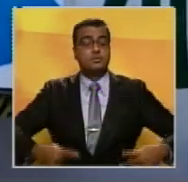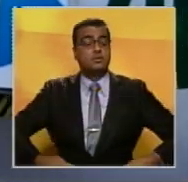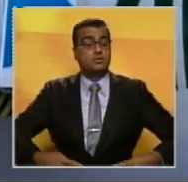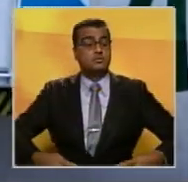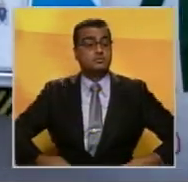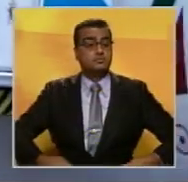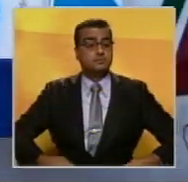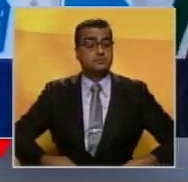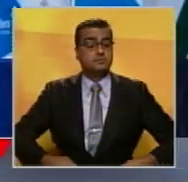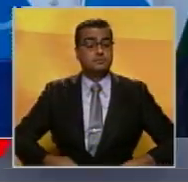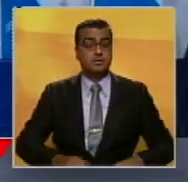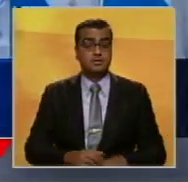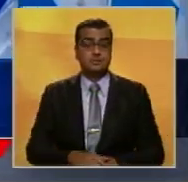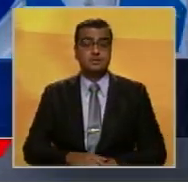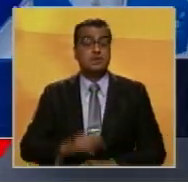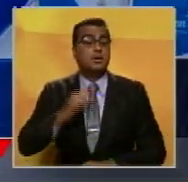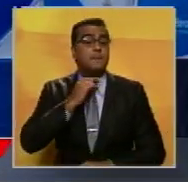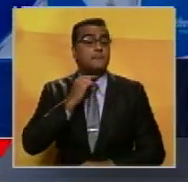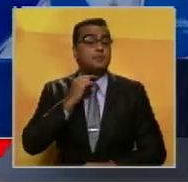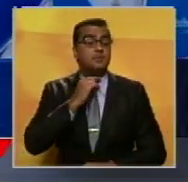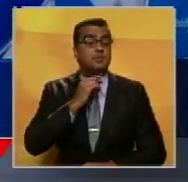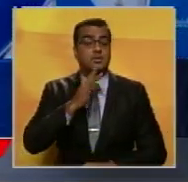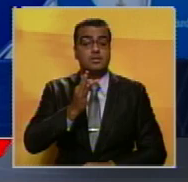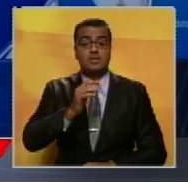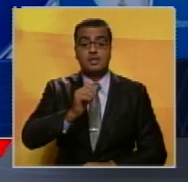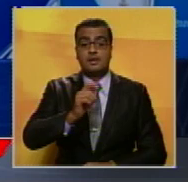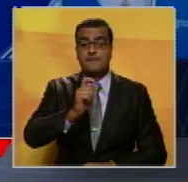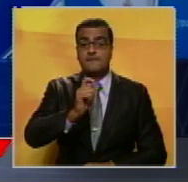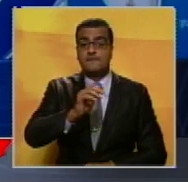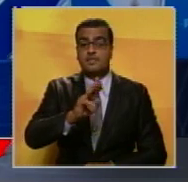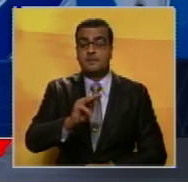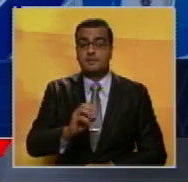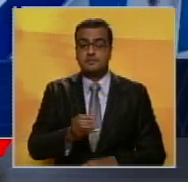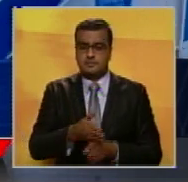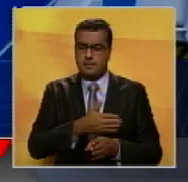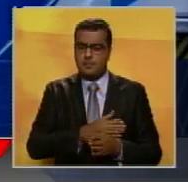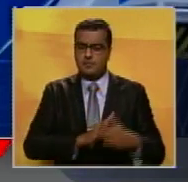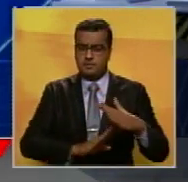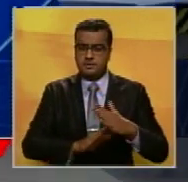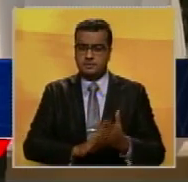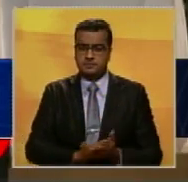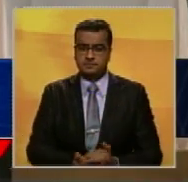la canonización de los pastorcitos de Fátima. Todos se los contamos al regreso.